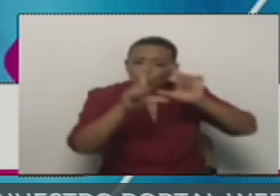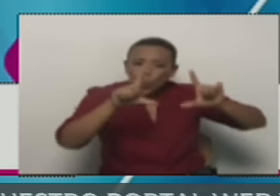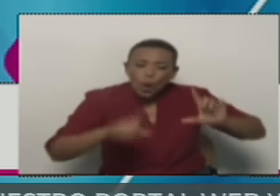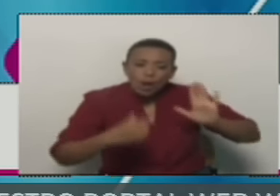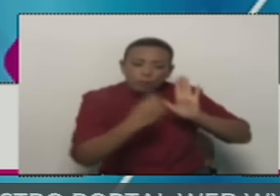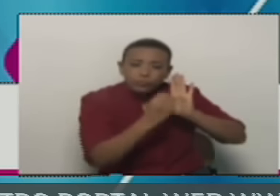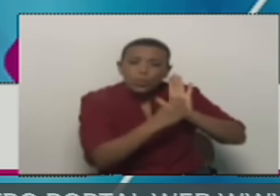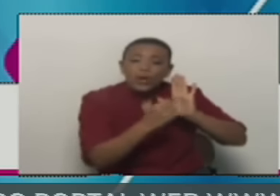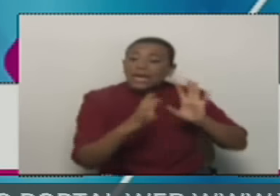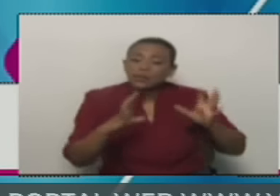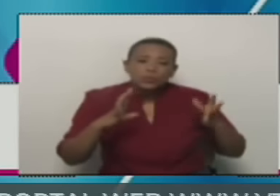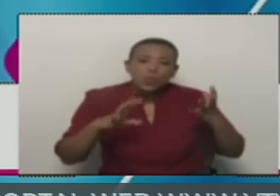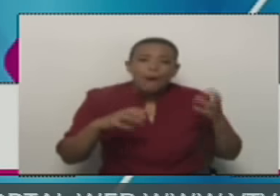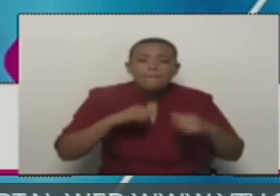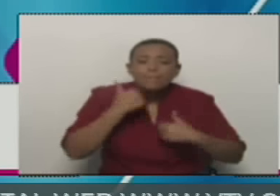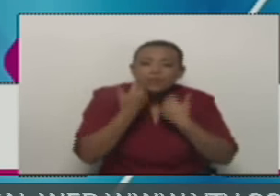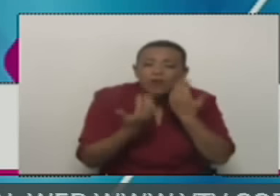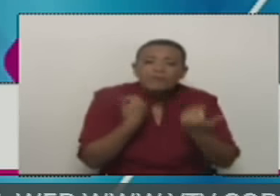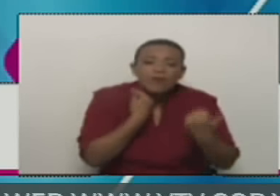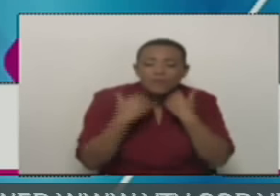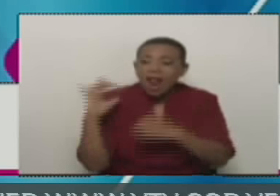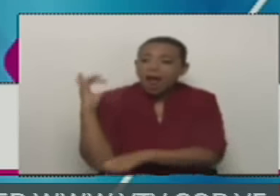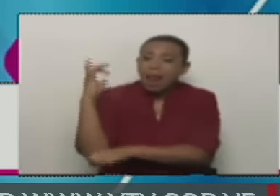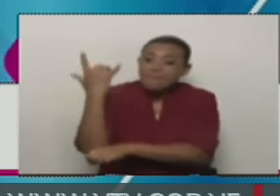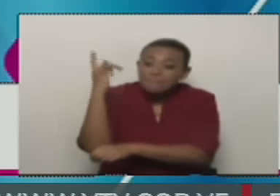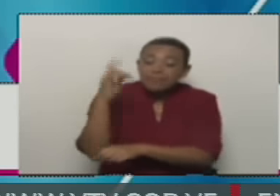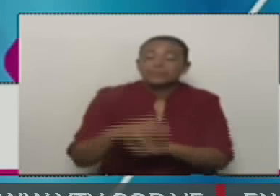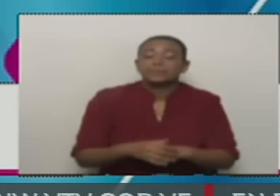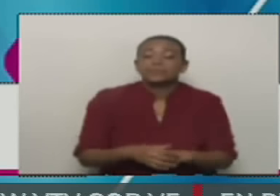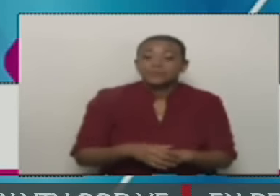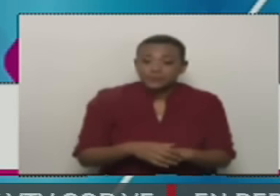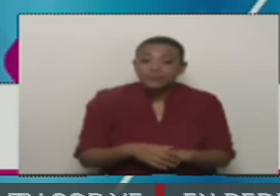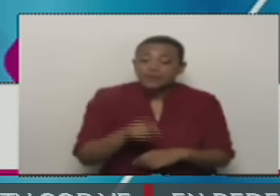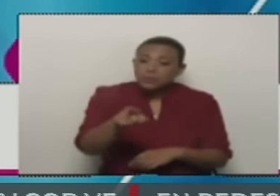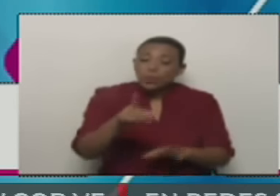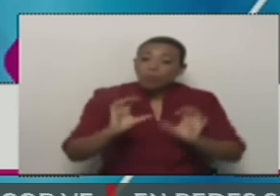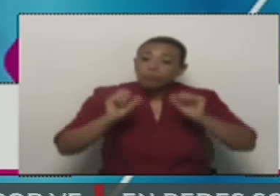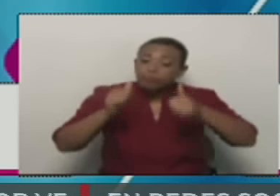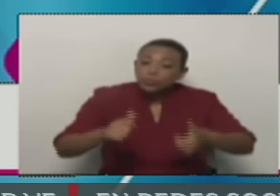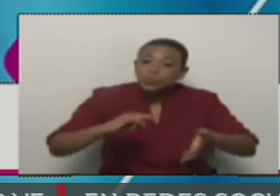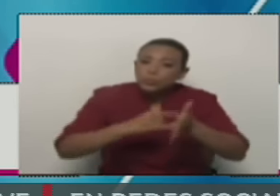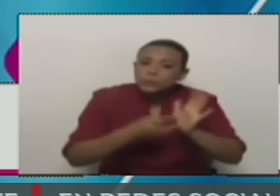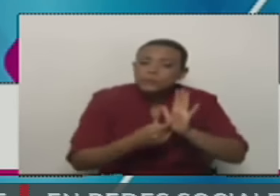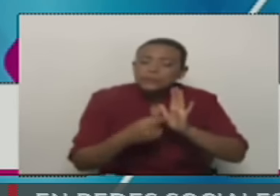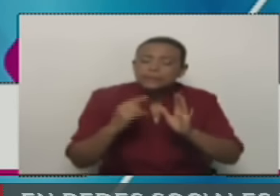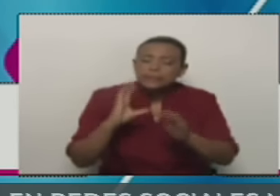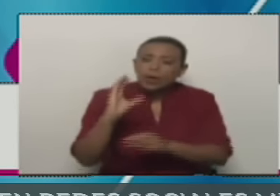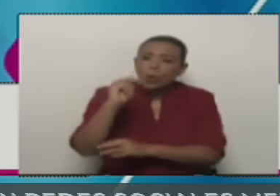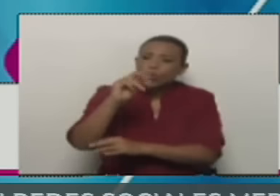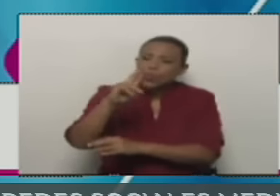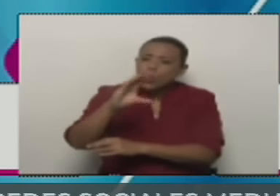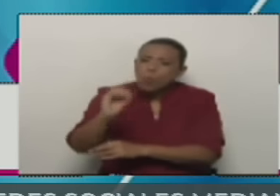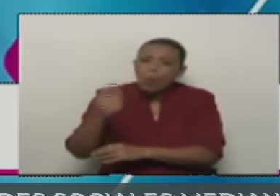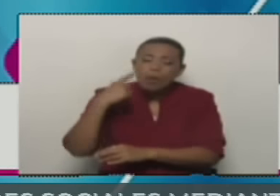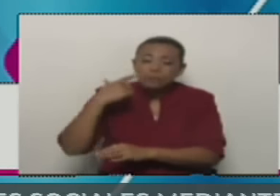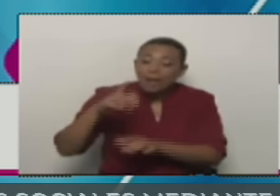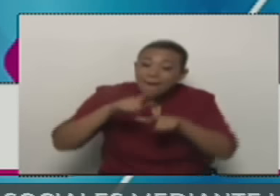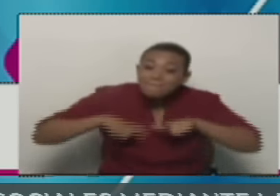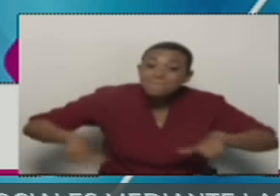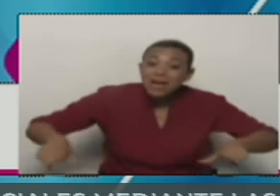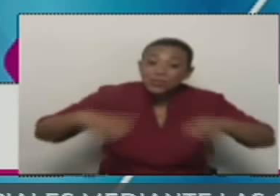de esos biocontroladores. La experiencia que queremos ver ahora y que la enmarca dentro del concepto del conuco es porque ese gran espacio